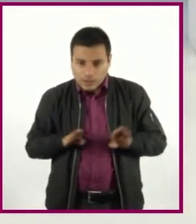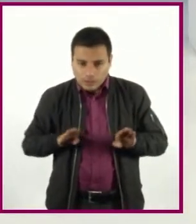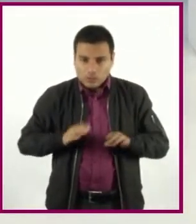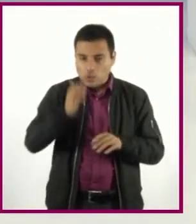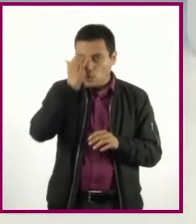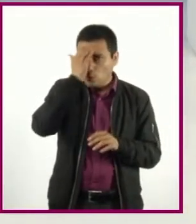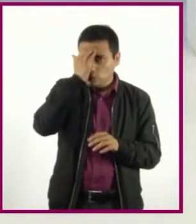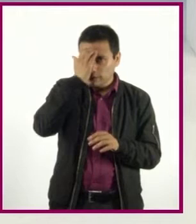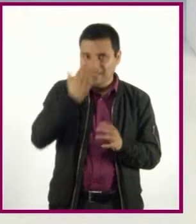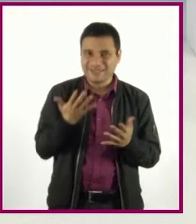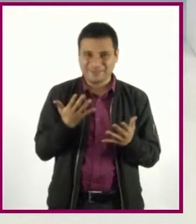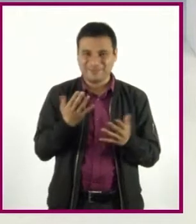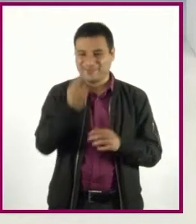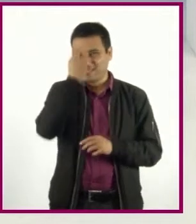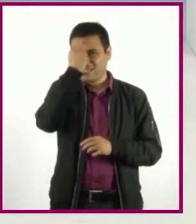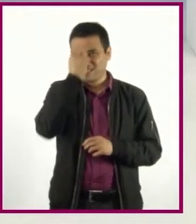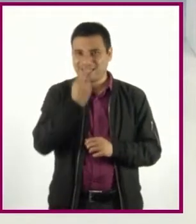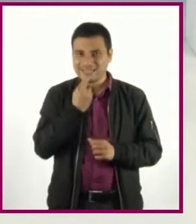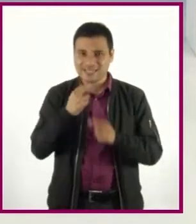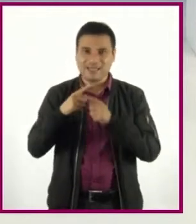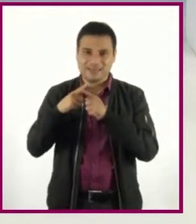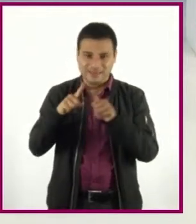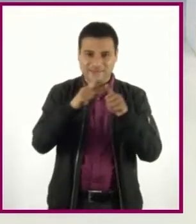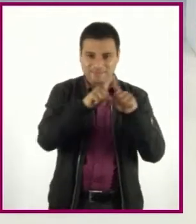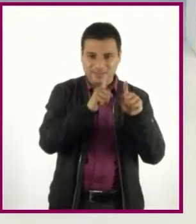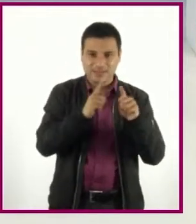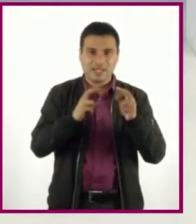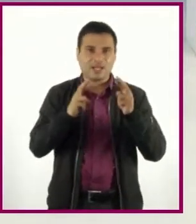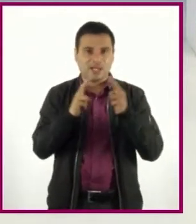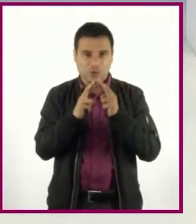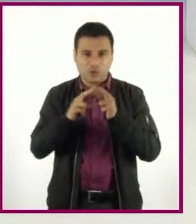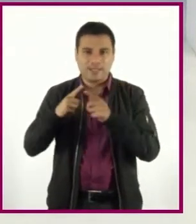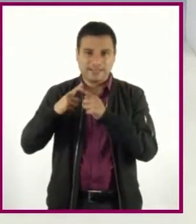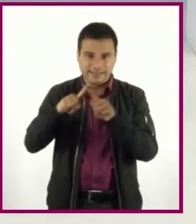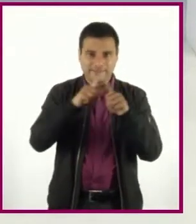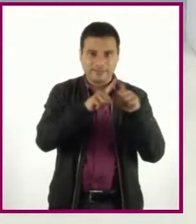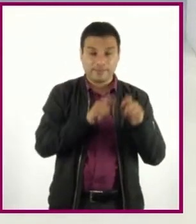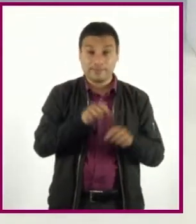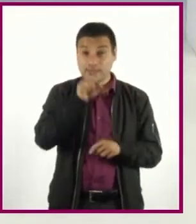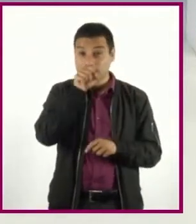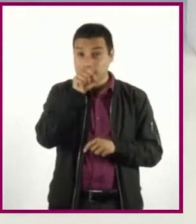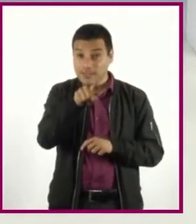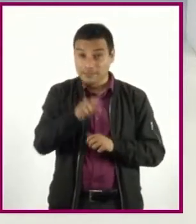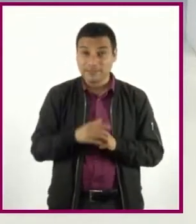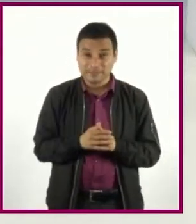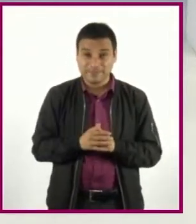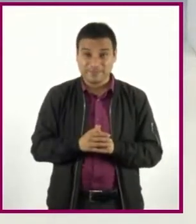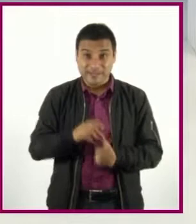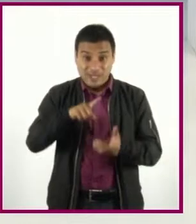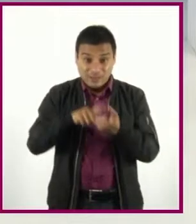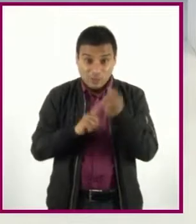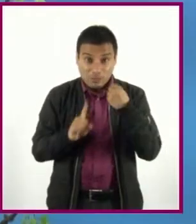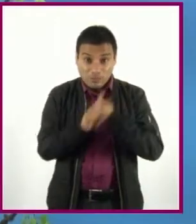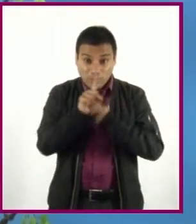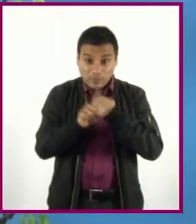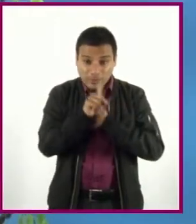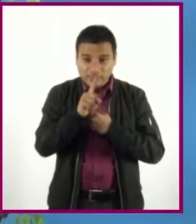las diferencias étnicas, religiosas y culturales, y mucho menos los conflictos